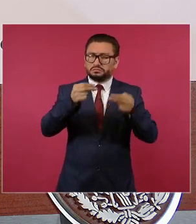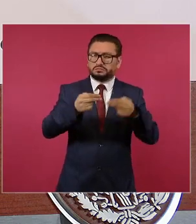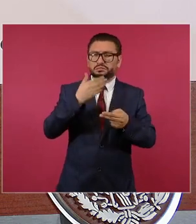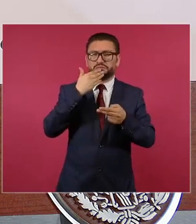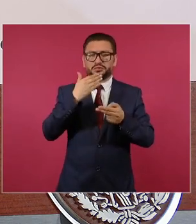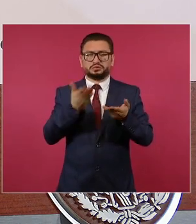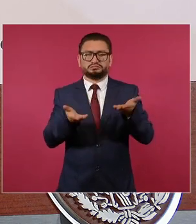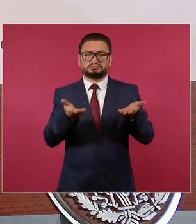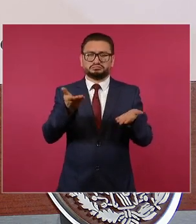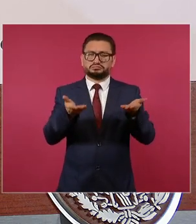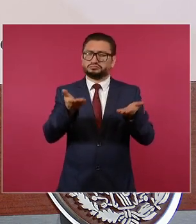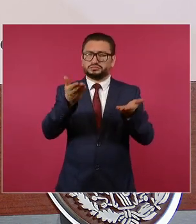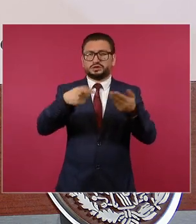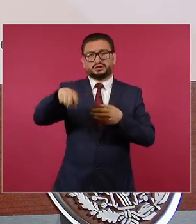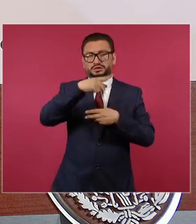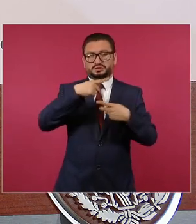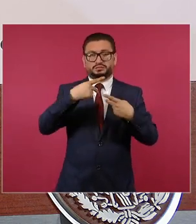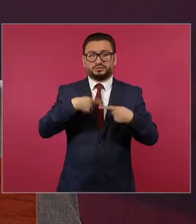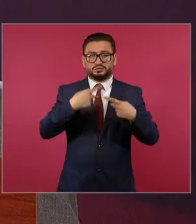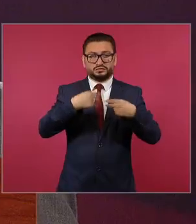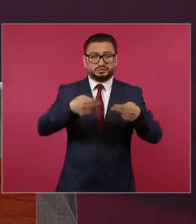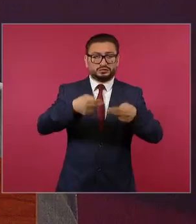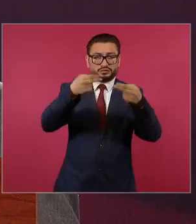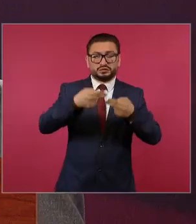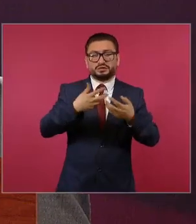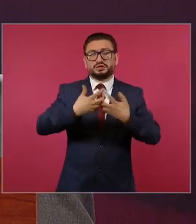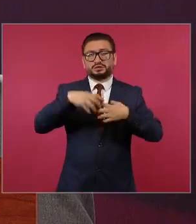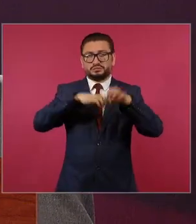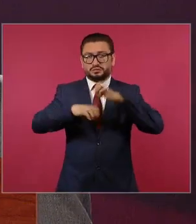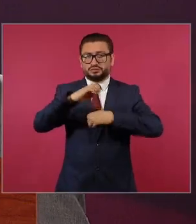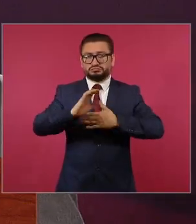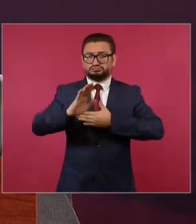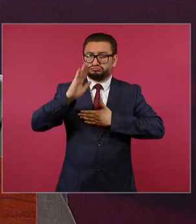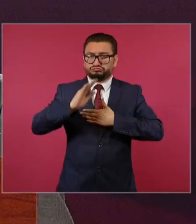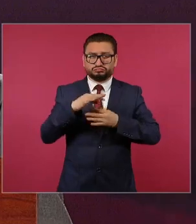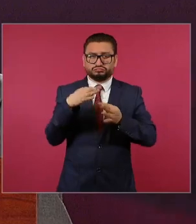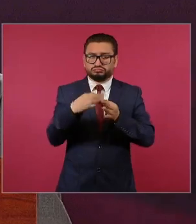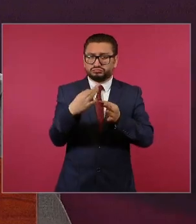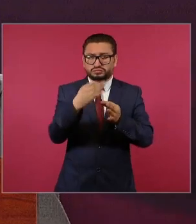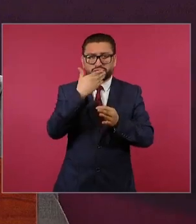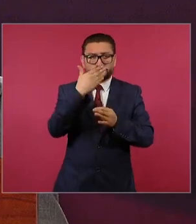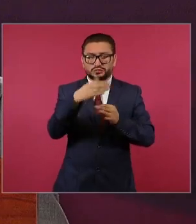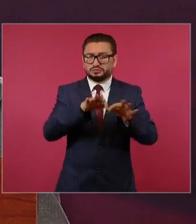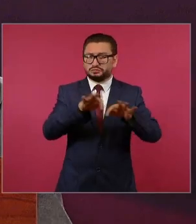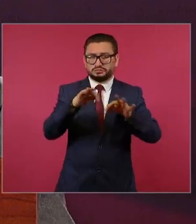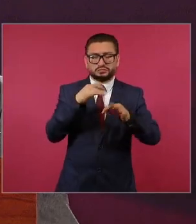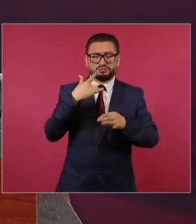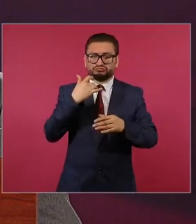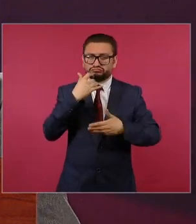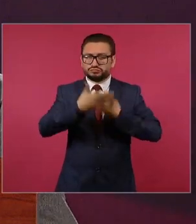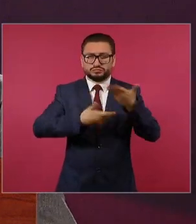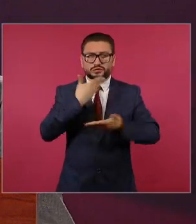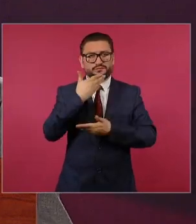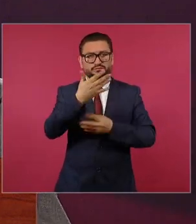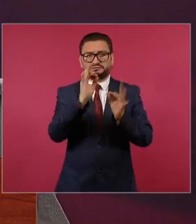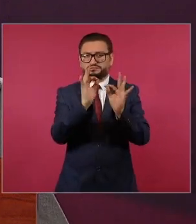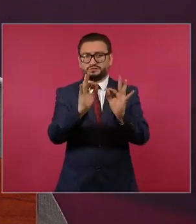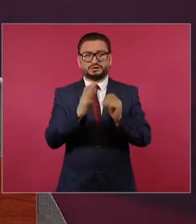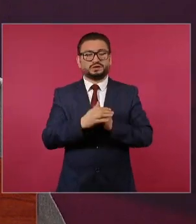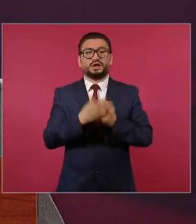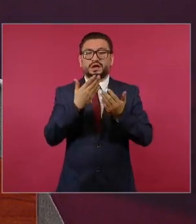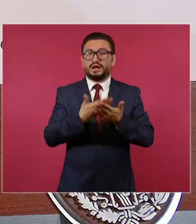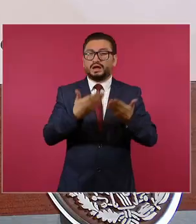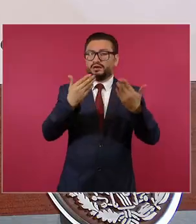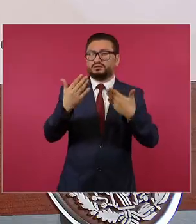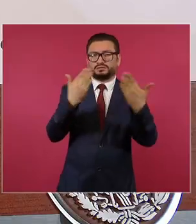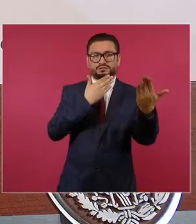gran compromiso que vale la pena subrayarlo por parte de las empresas respecto a los precios y el servicio. Vamos ahora al quién